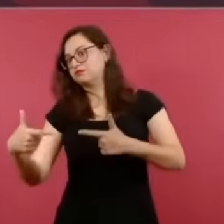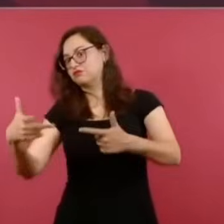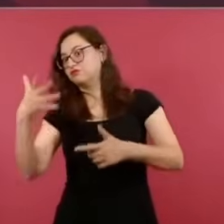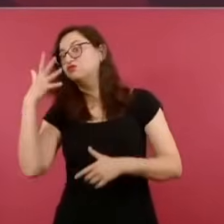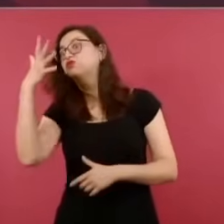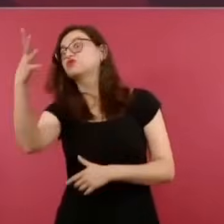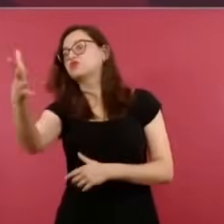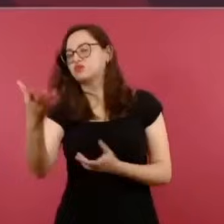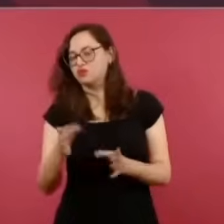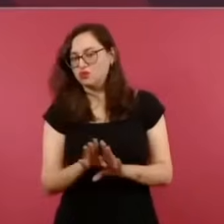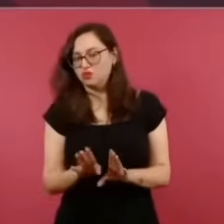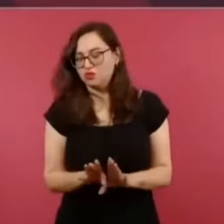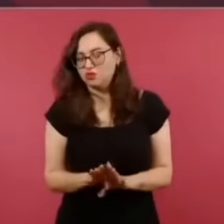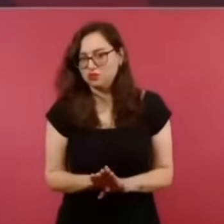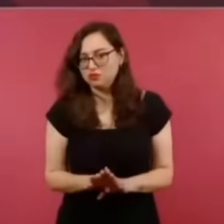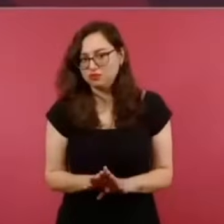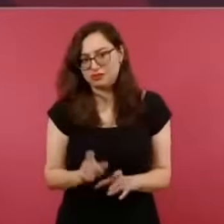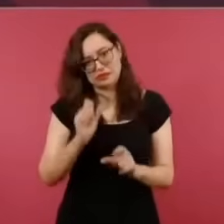Y yo sostengo,